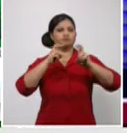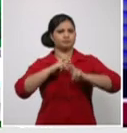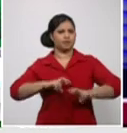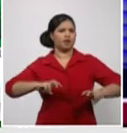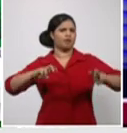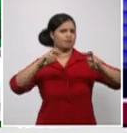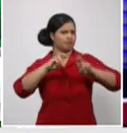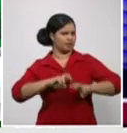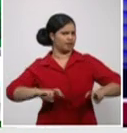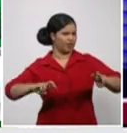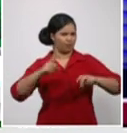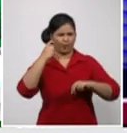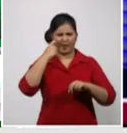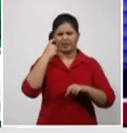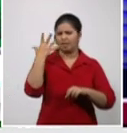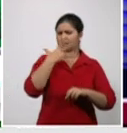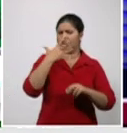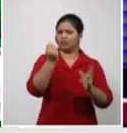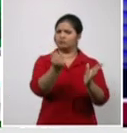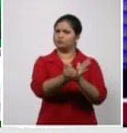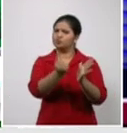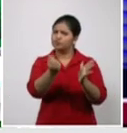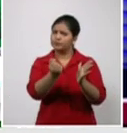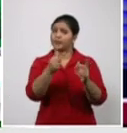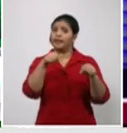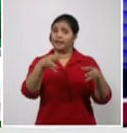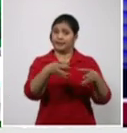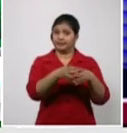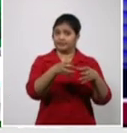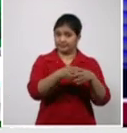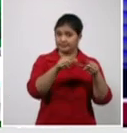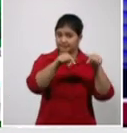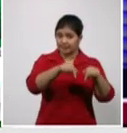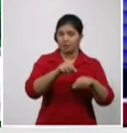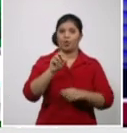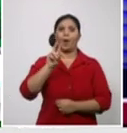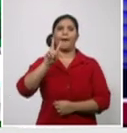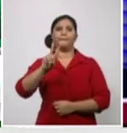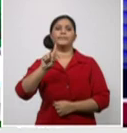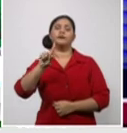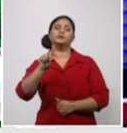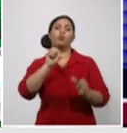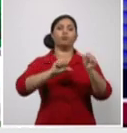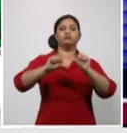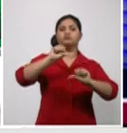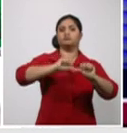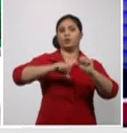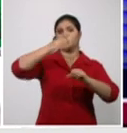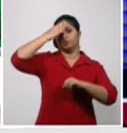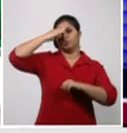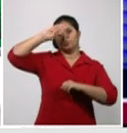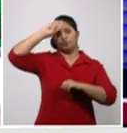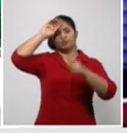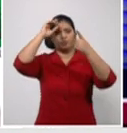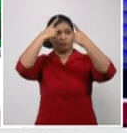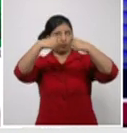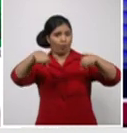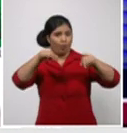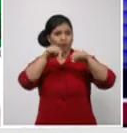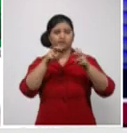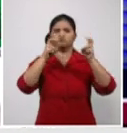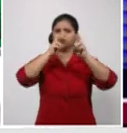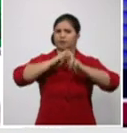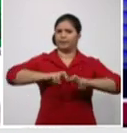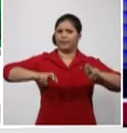de ayer. Ya son 21 laboratorios Pinar del Río,